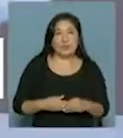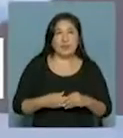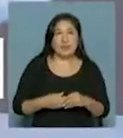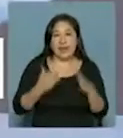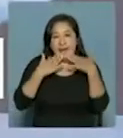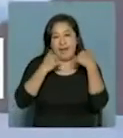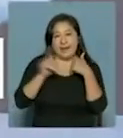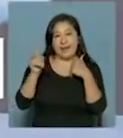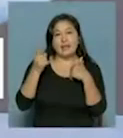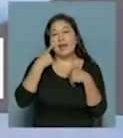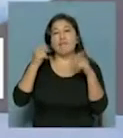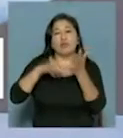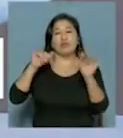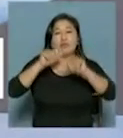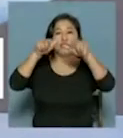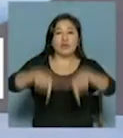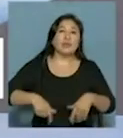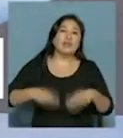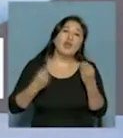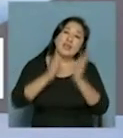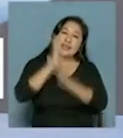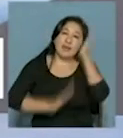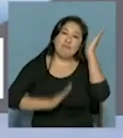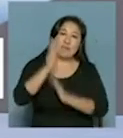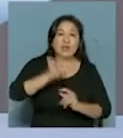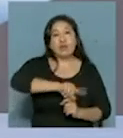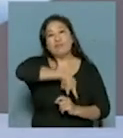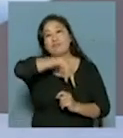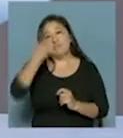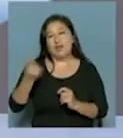gracias, Jorge, por esta información. De San Pedro nos vamos a otro punto de la provincia.